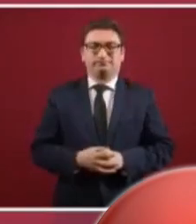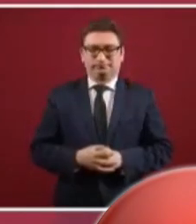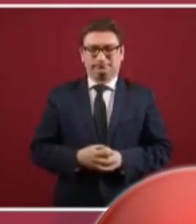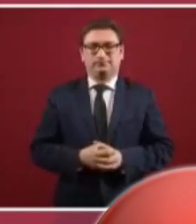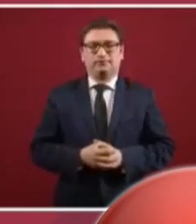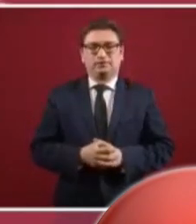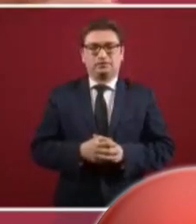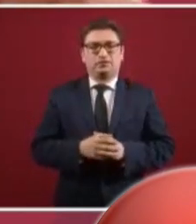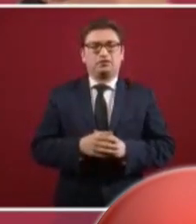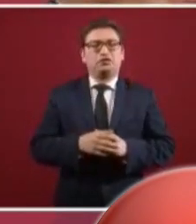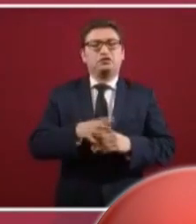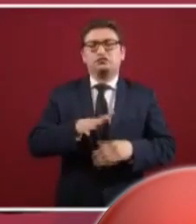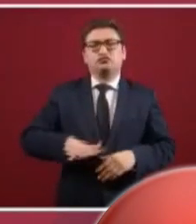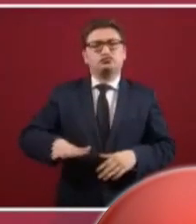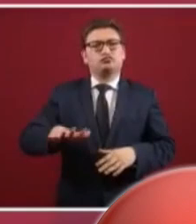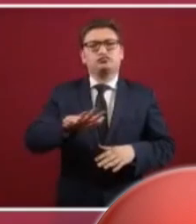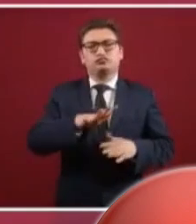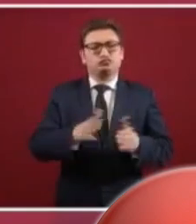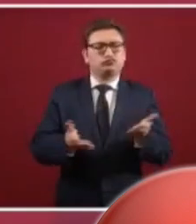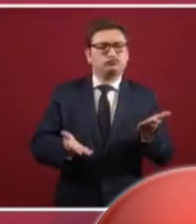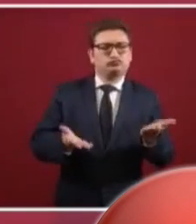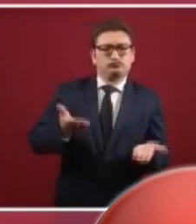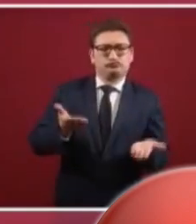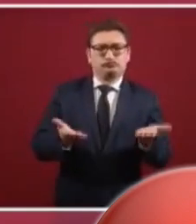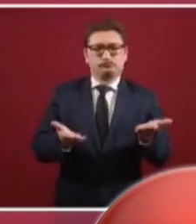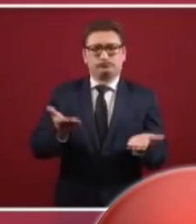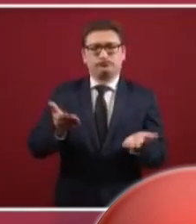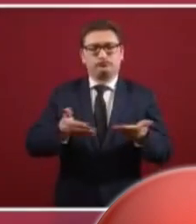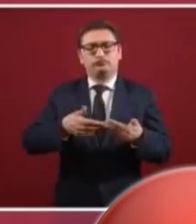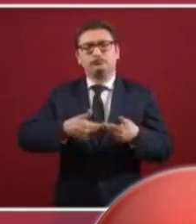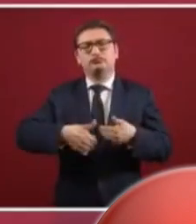estén establecidas las bases de